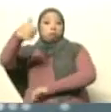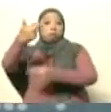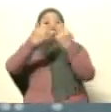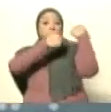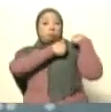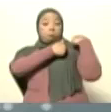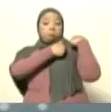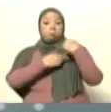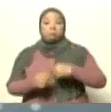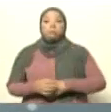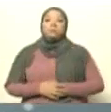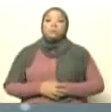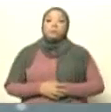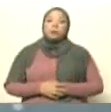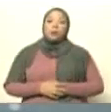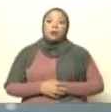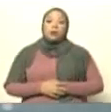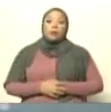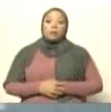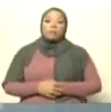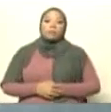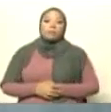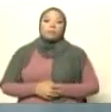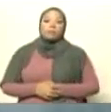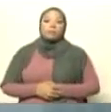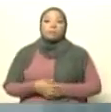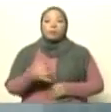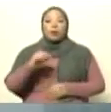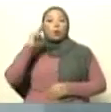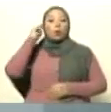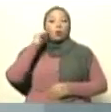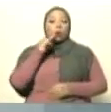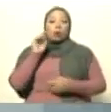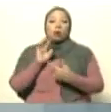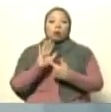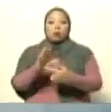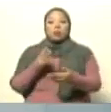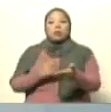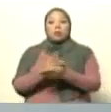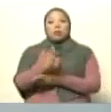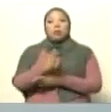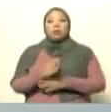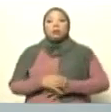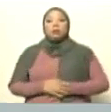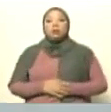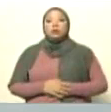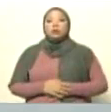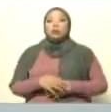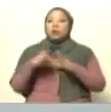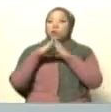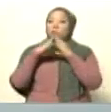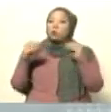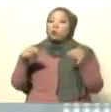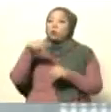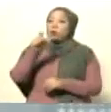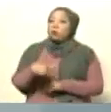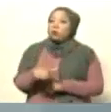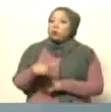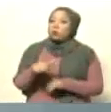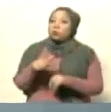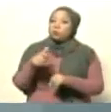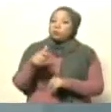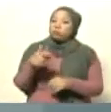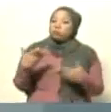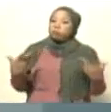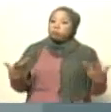de ese salón, donde está Bolívar presente siempre, en todo momento, y ellos lo retiraron. No